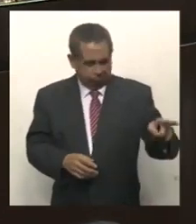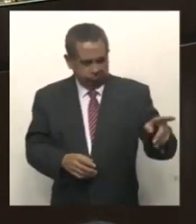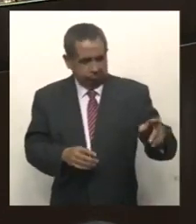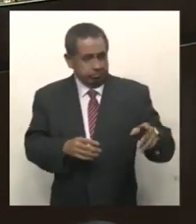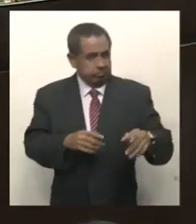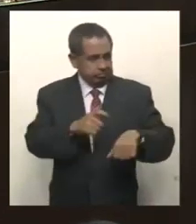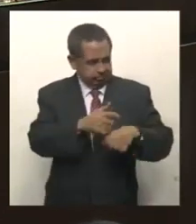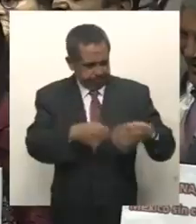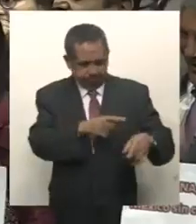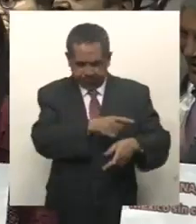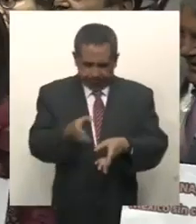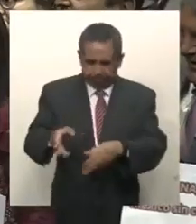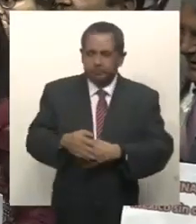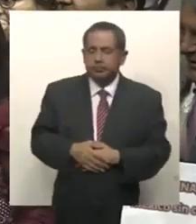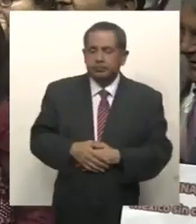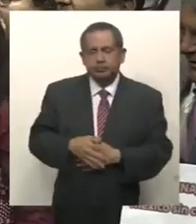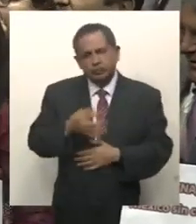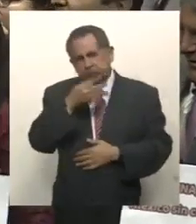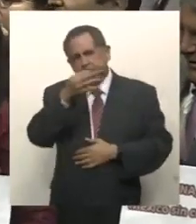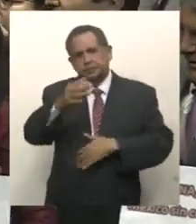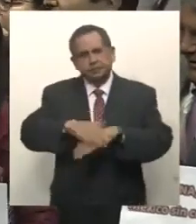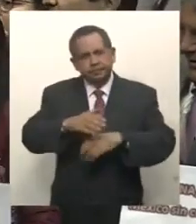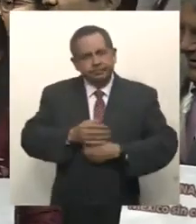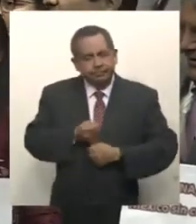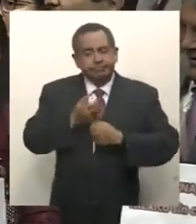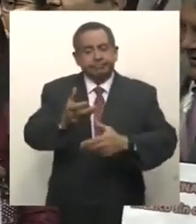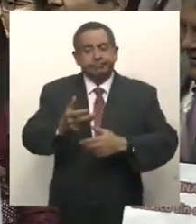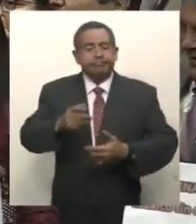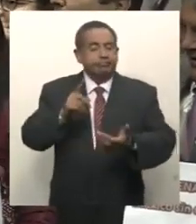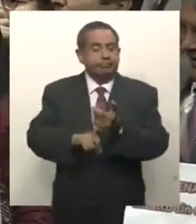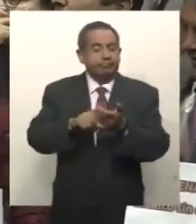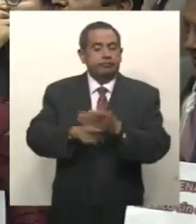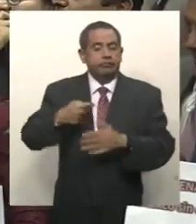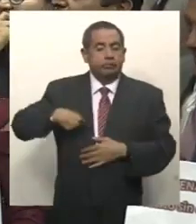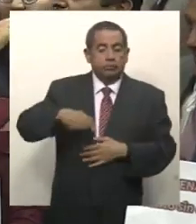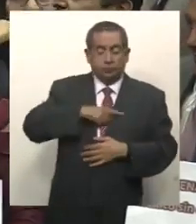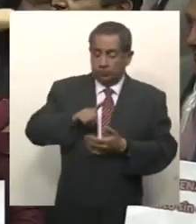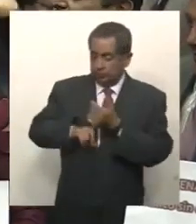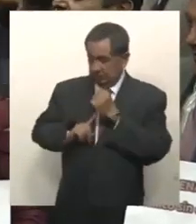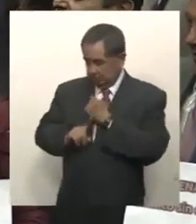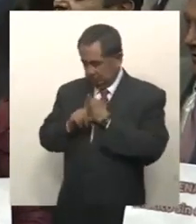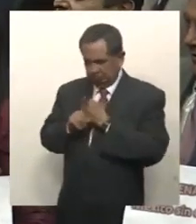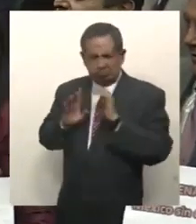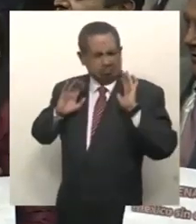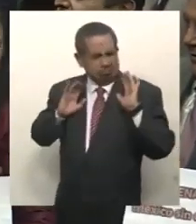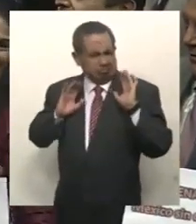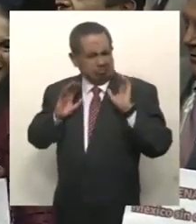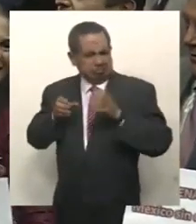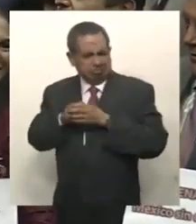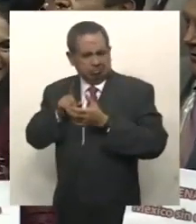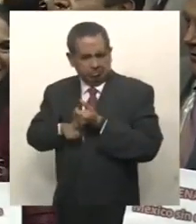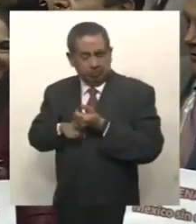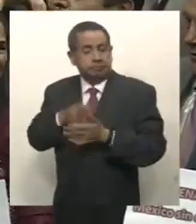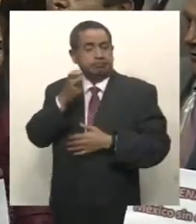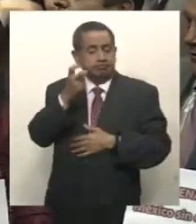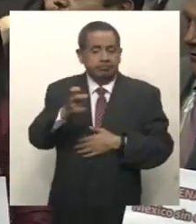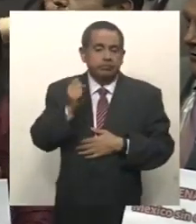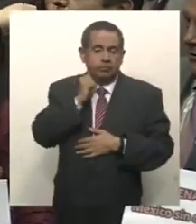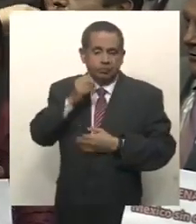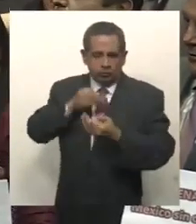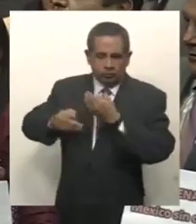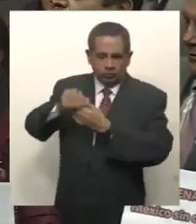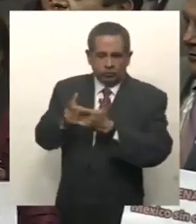con madurez. Y quiero expresar que no estamos exentos a problemas internos, pero ahí los senadores de